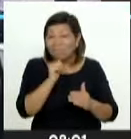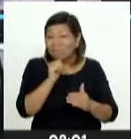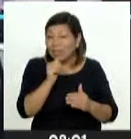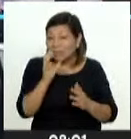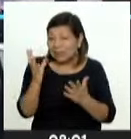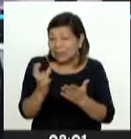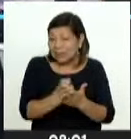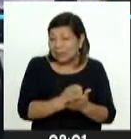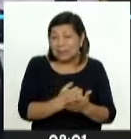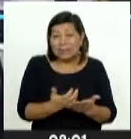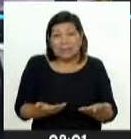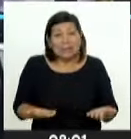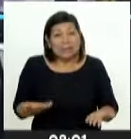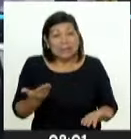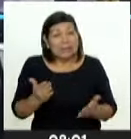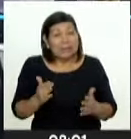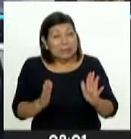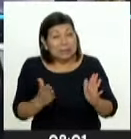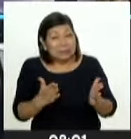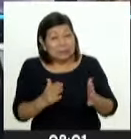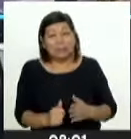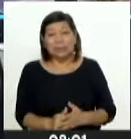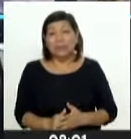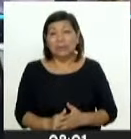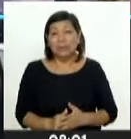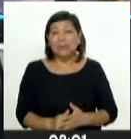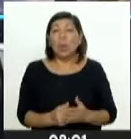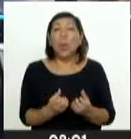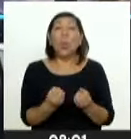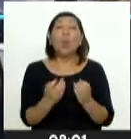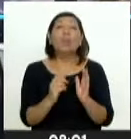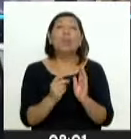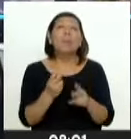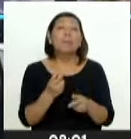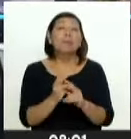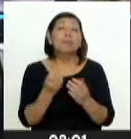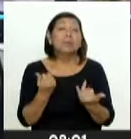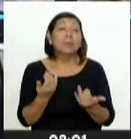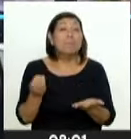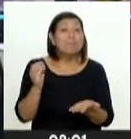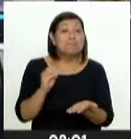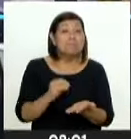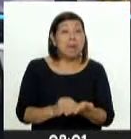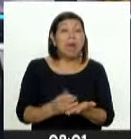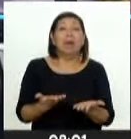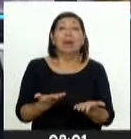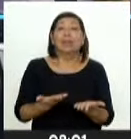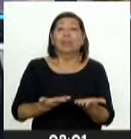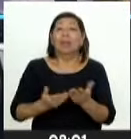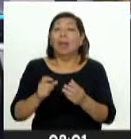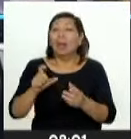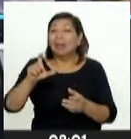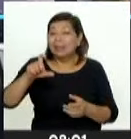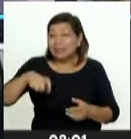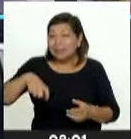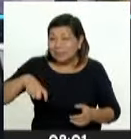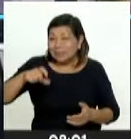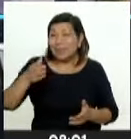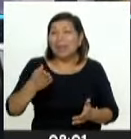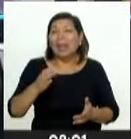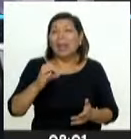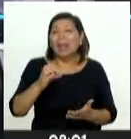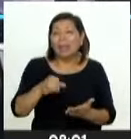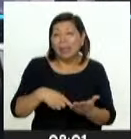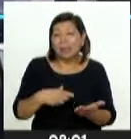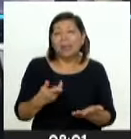quitando los créditos hipotecarios, promedias a qué tasa se están prestando hoy día los créditos vehiculares, tarjetas de crédito, préstamos personales,